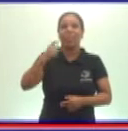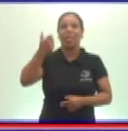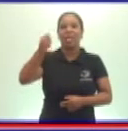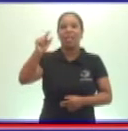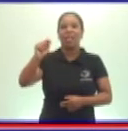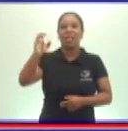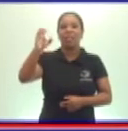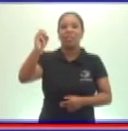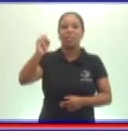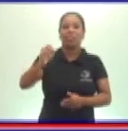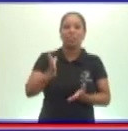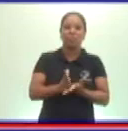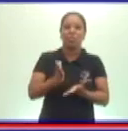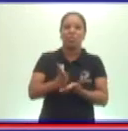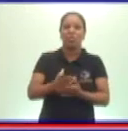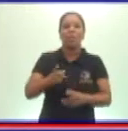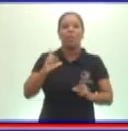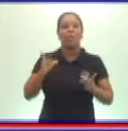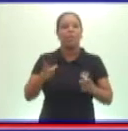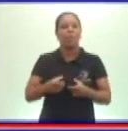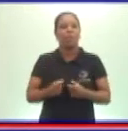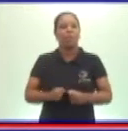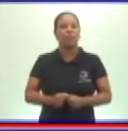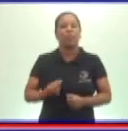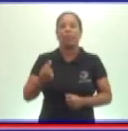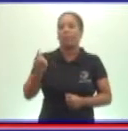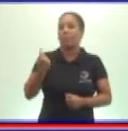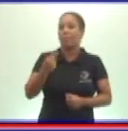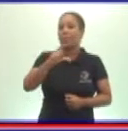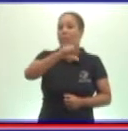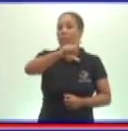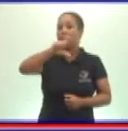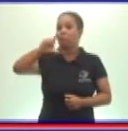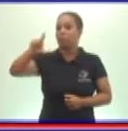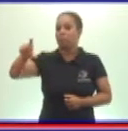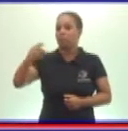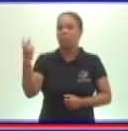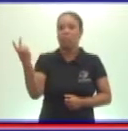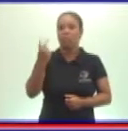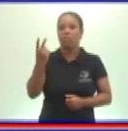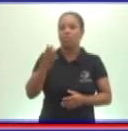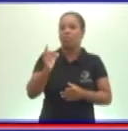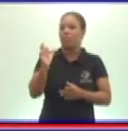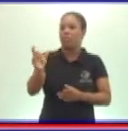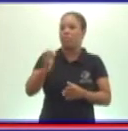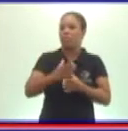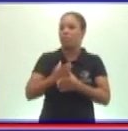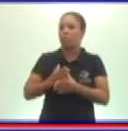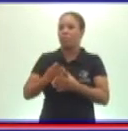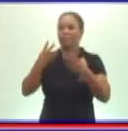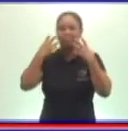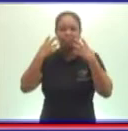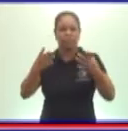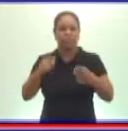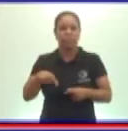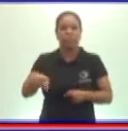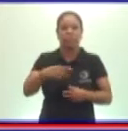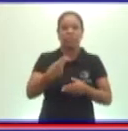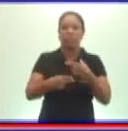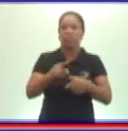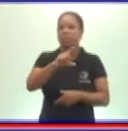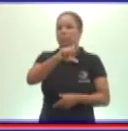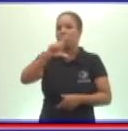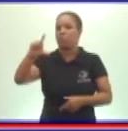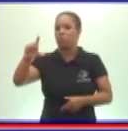abordar es precisamente el tratamiento conceptual de 2 términos esenciales que ustedes tienen que elaborar la definición. En